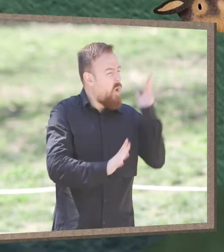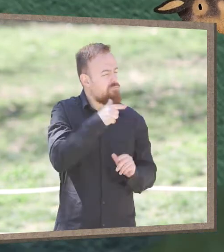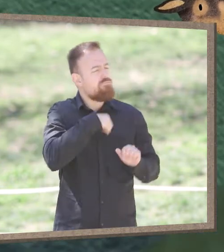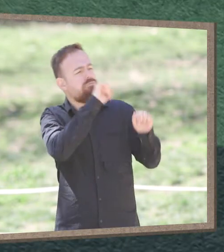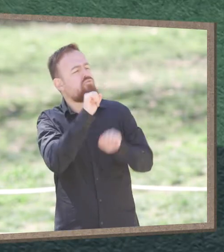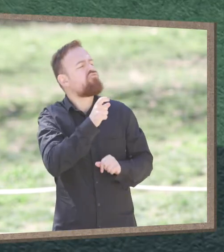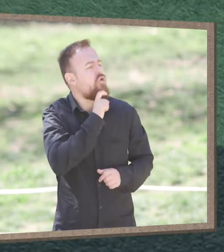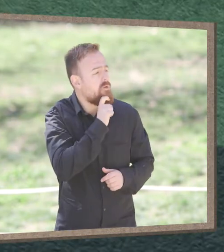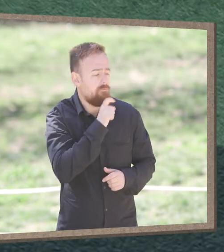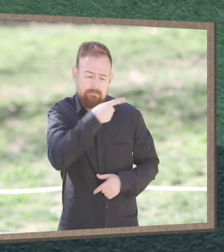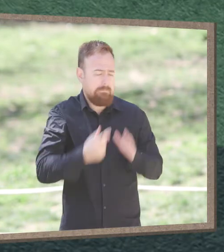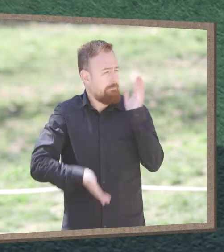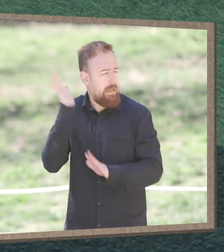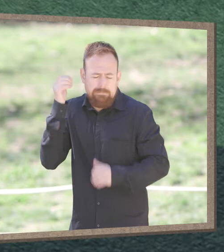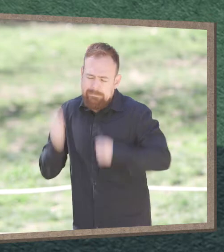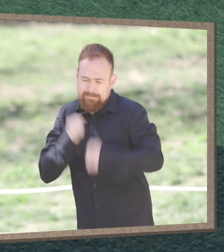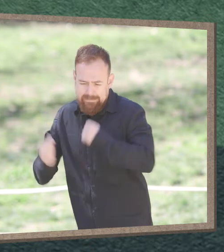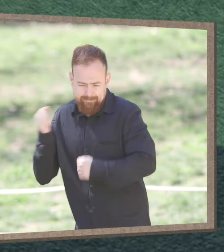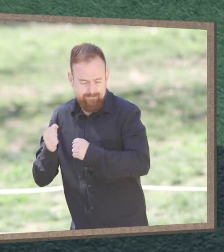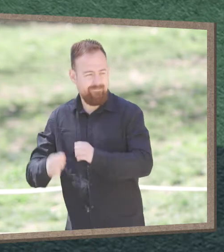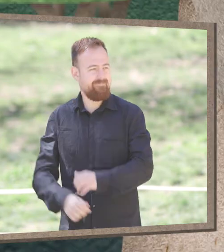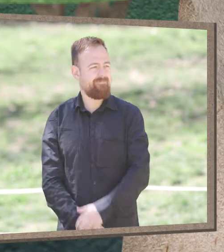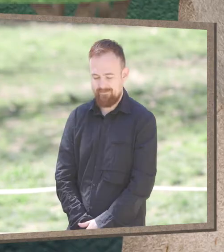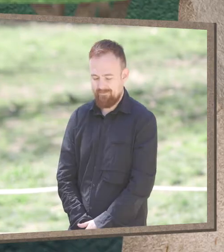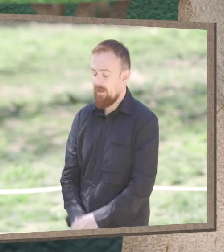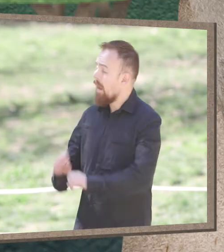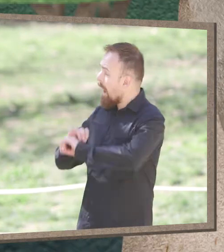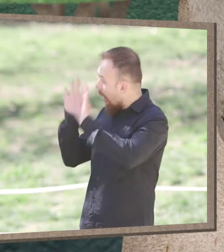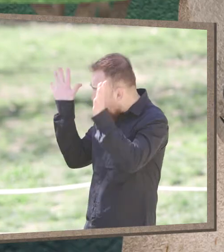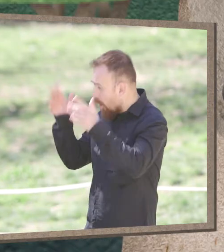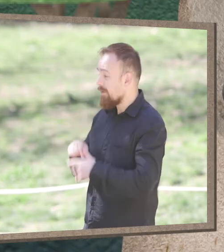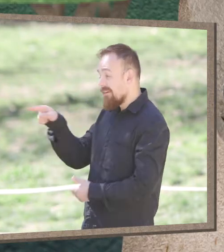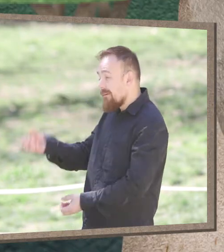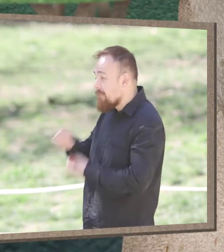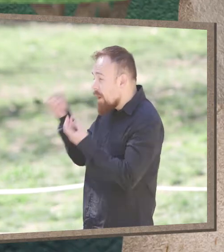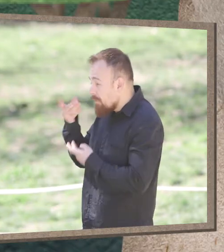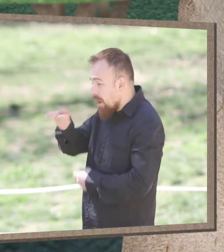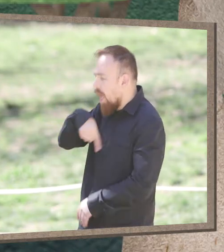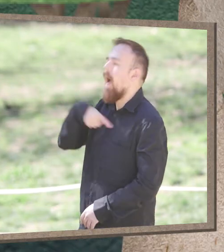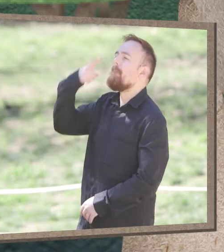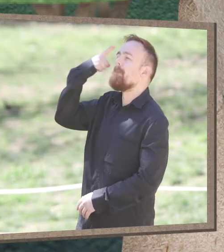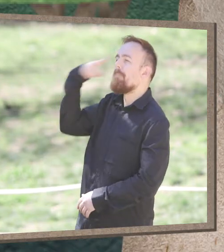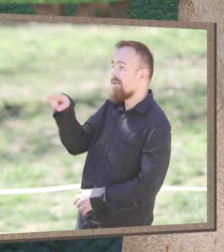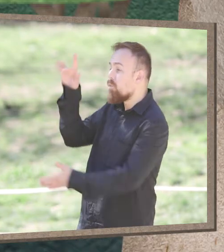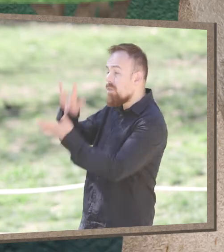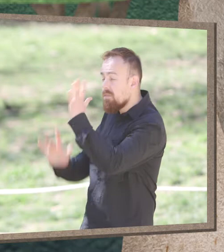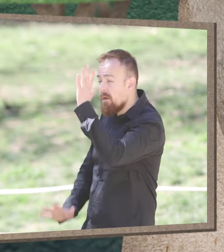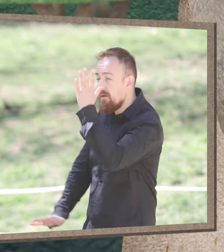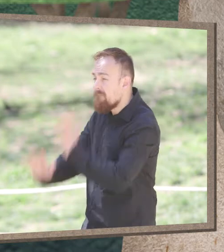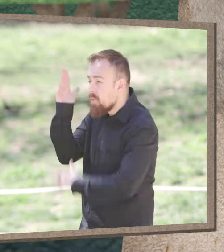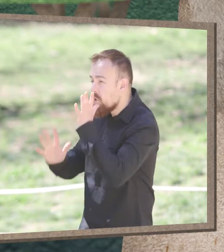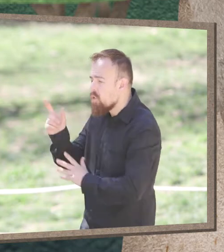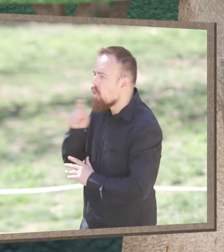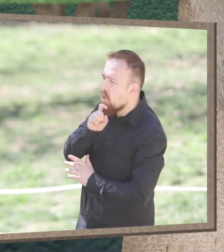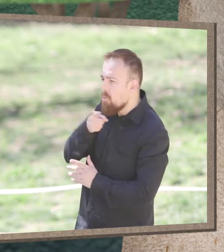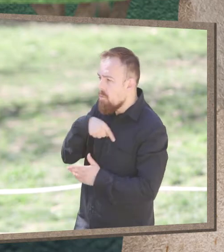que correr para protegernos de los incendios. ¡Au, claro! Con toda esta información sabemos cómo se mueve el